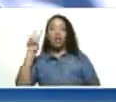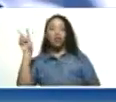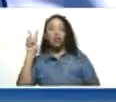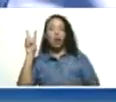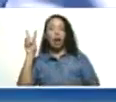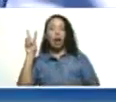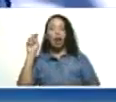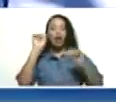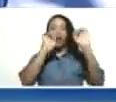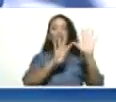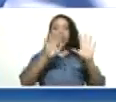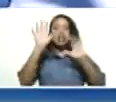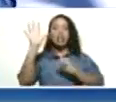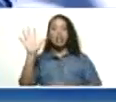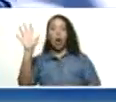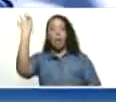el